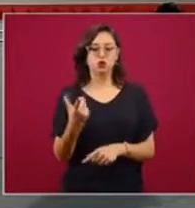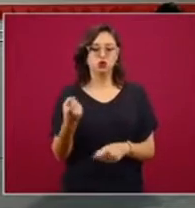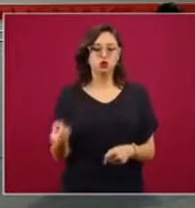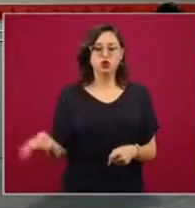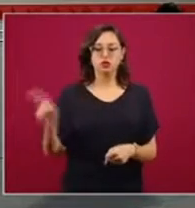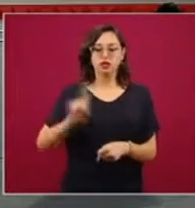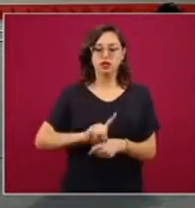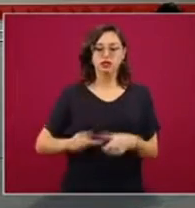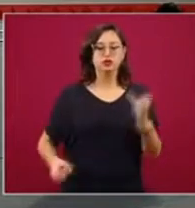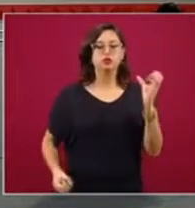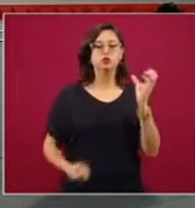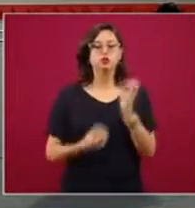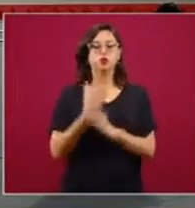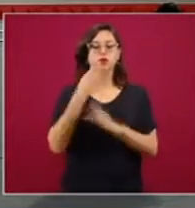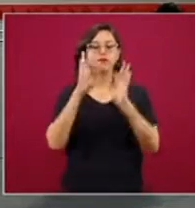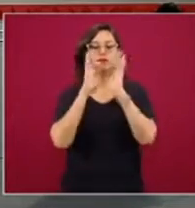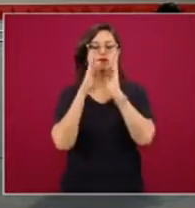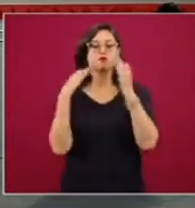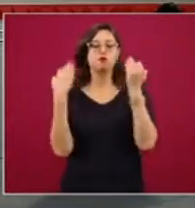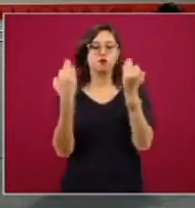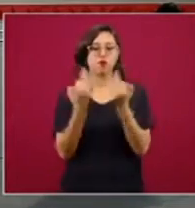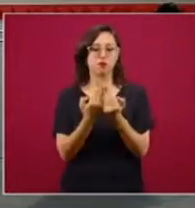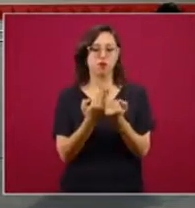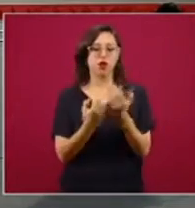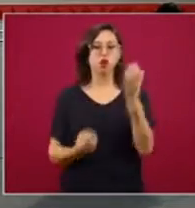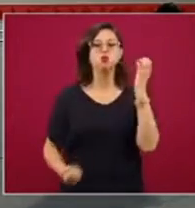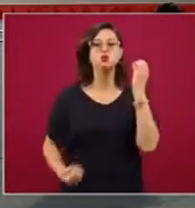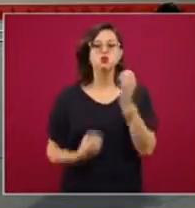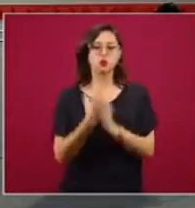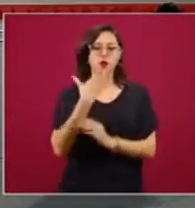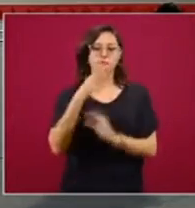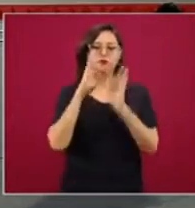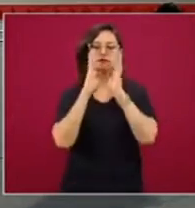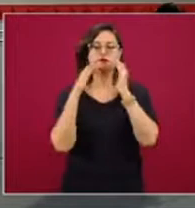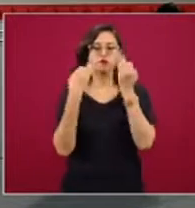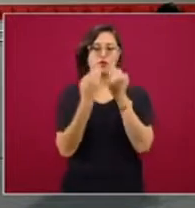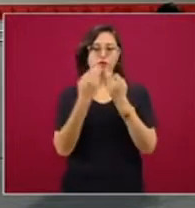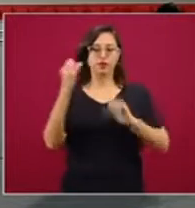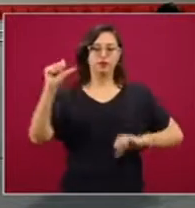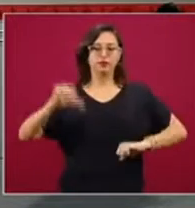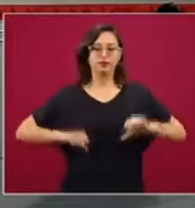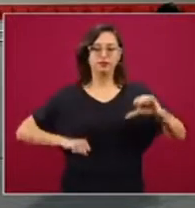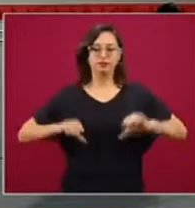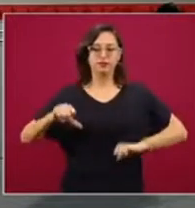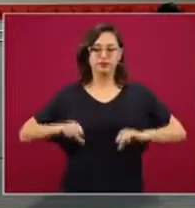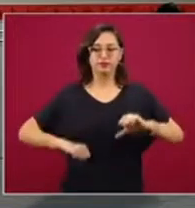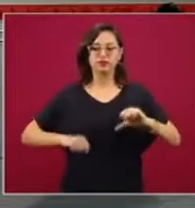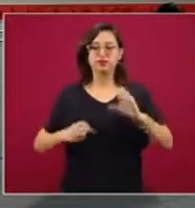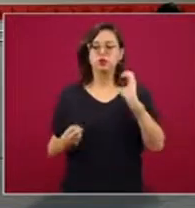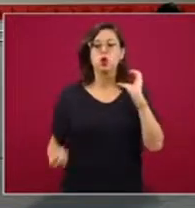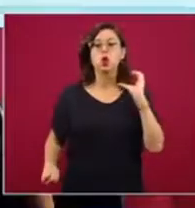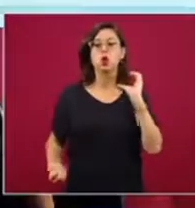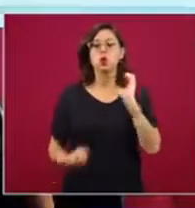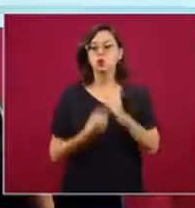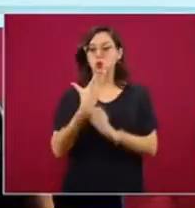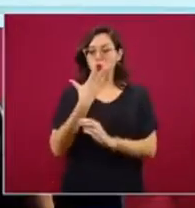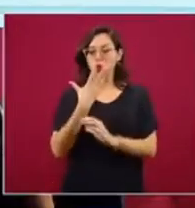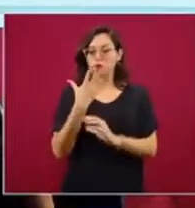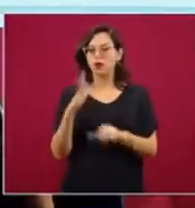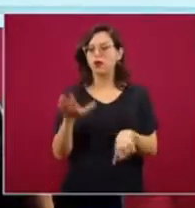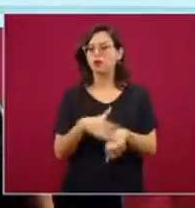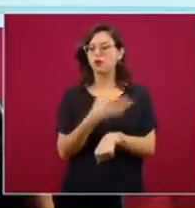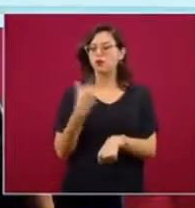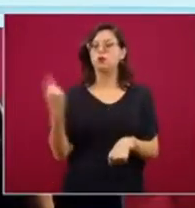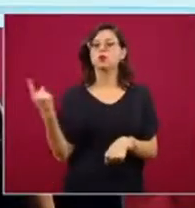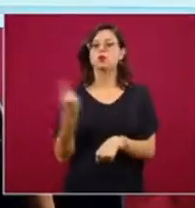este nuevo esquema que le hemos denominado nueva normalidad. Y recordar que le llamamos nueva normalidad porque